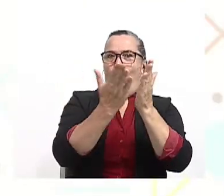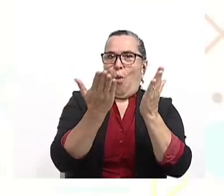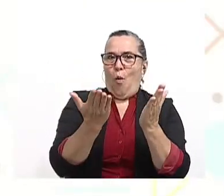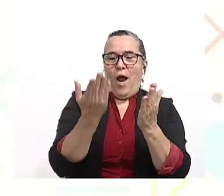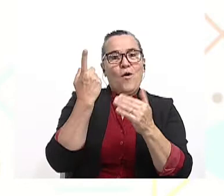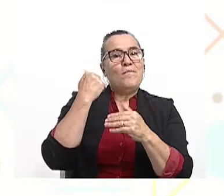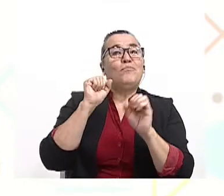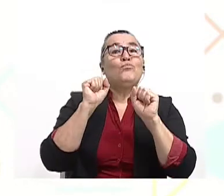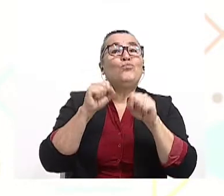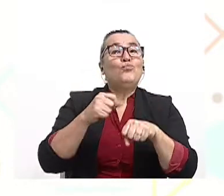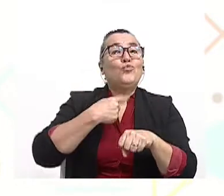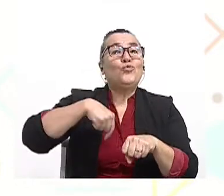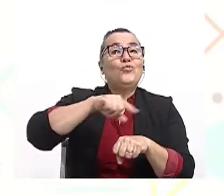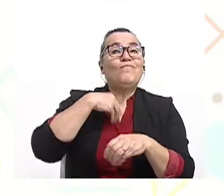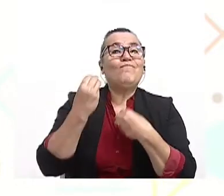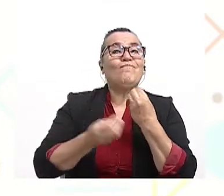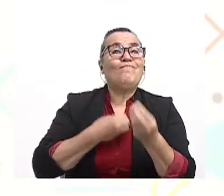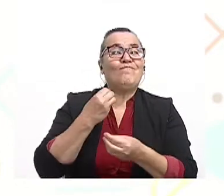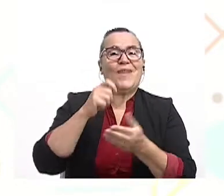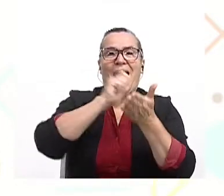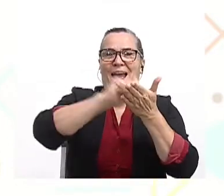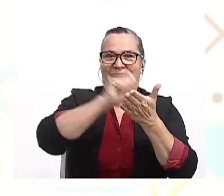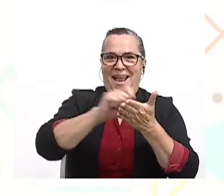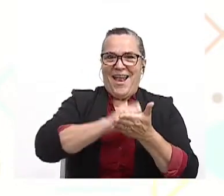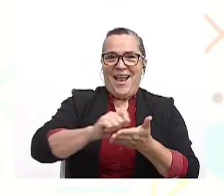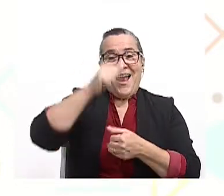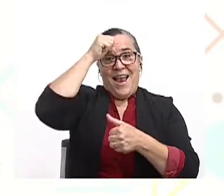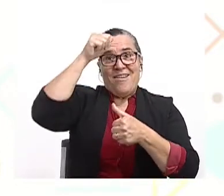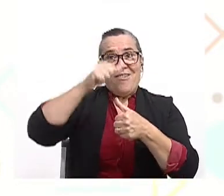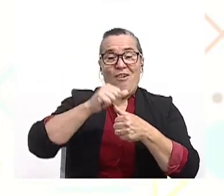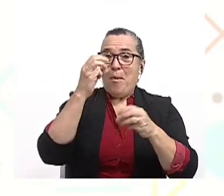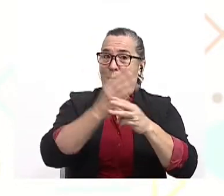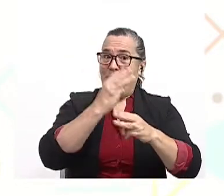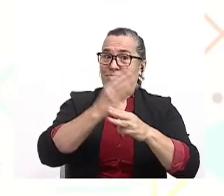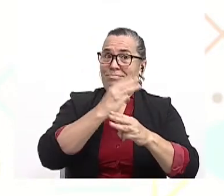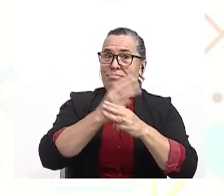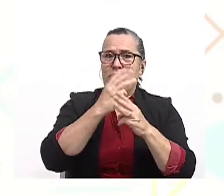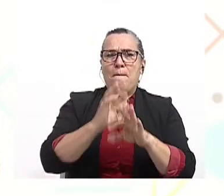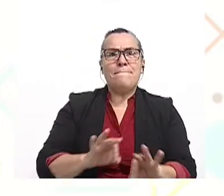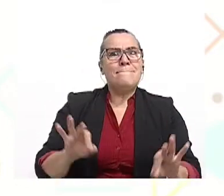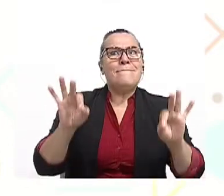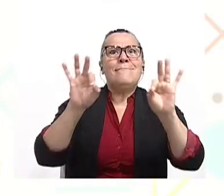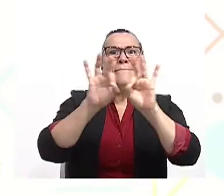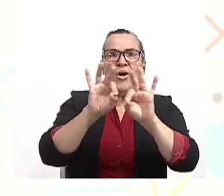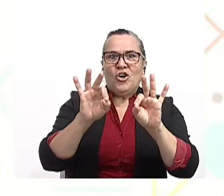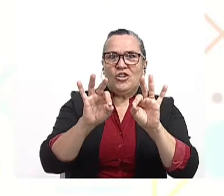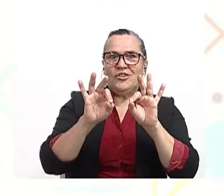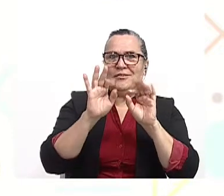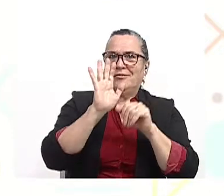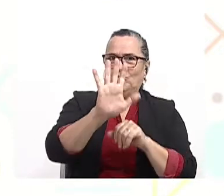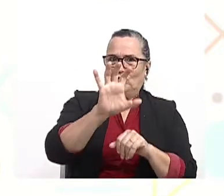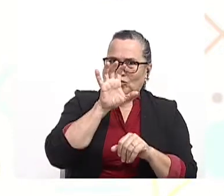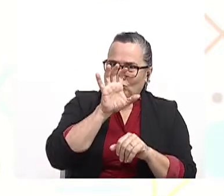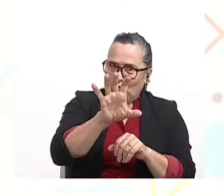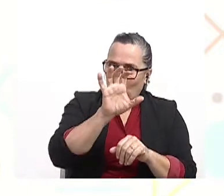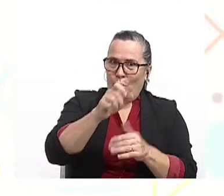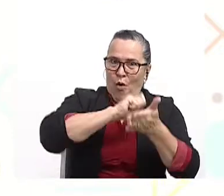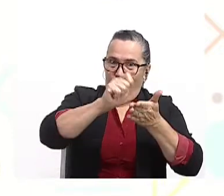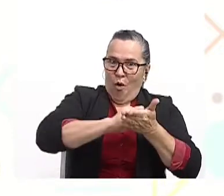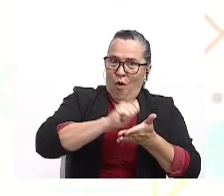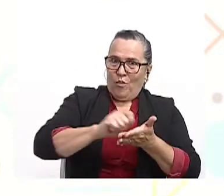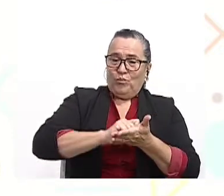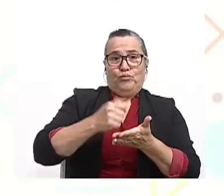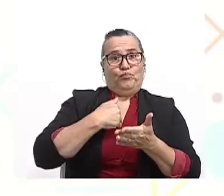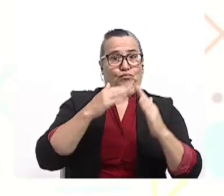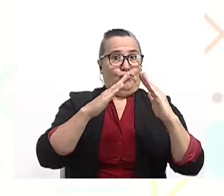para que podamos nosotros tomar apuntes. Recuerden que en matemática es sumamente importante sus propios apuntes. Entonces tenga ahí en